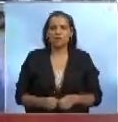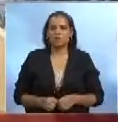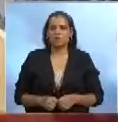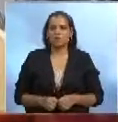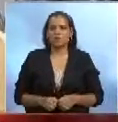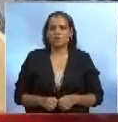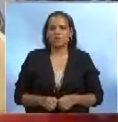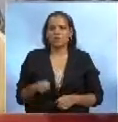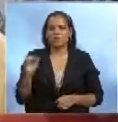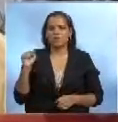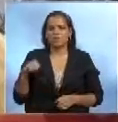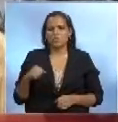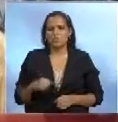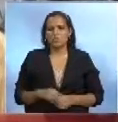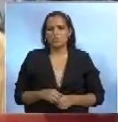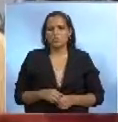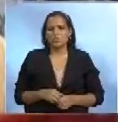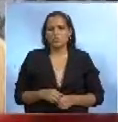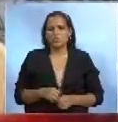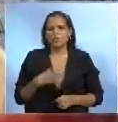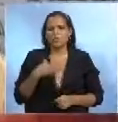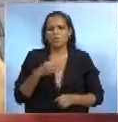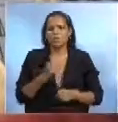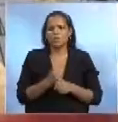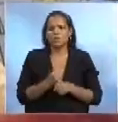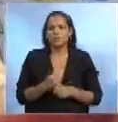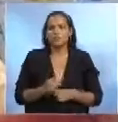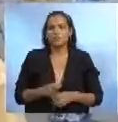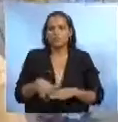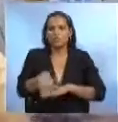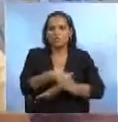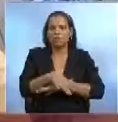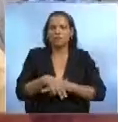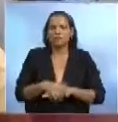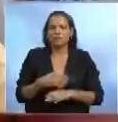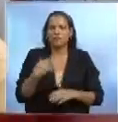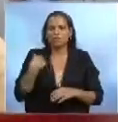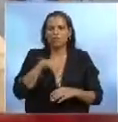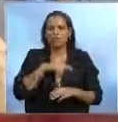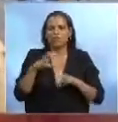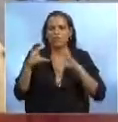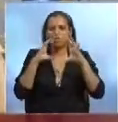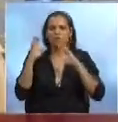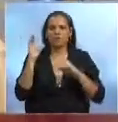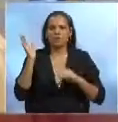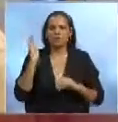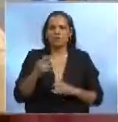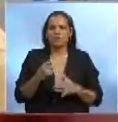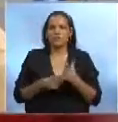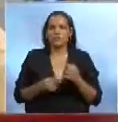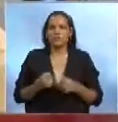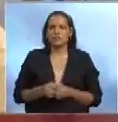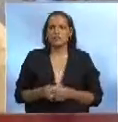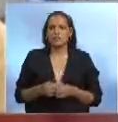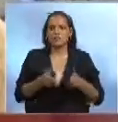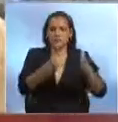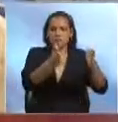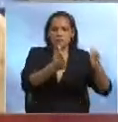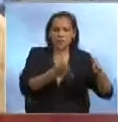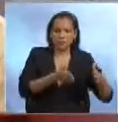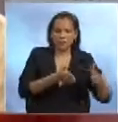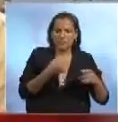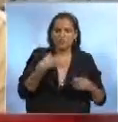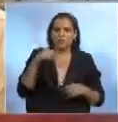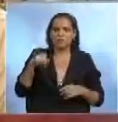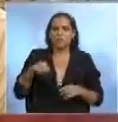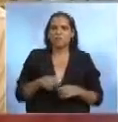problema. Lamentablemente es así, están trabajando en las 3, pero lo que hemos conversado con el señor alcalde, que va a haber un carril, incluso